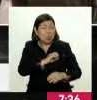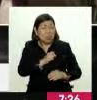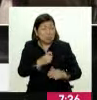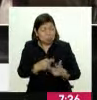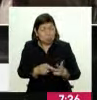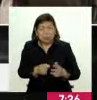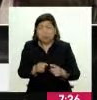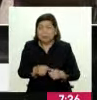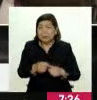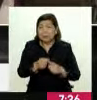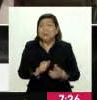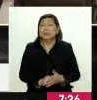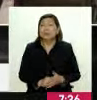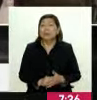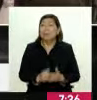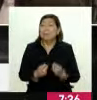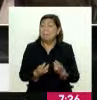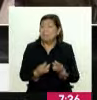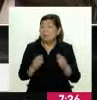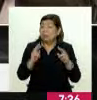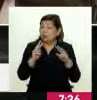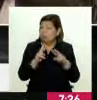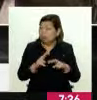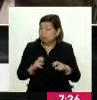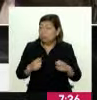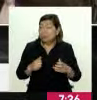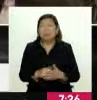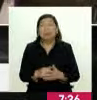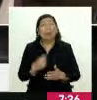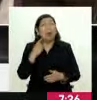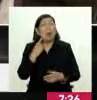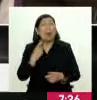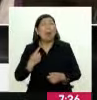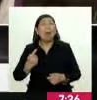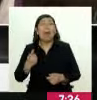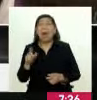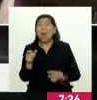muy específicos que son materia de investigación, como la desobediencia, el abuso